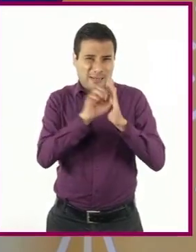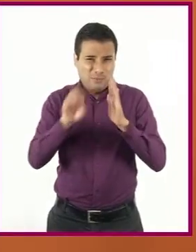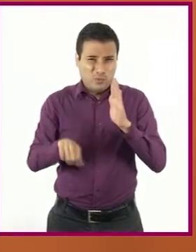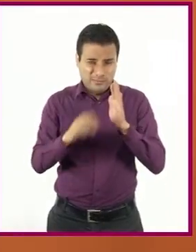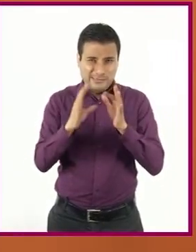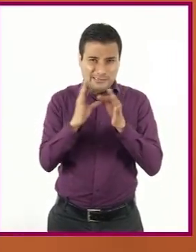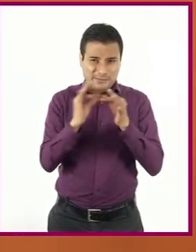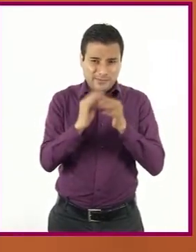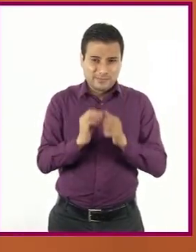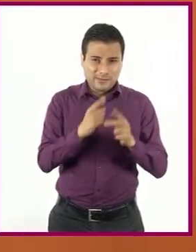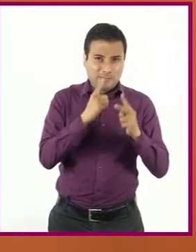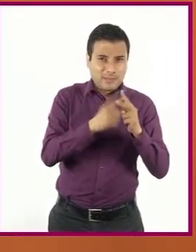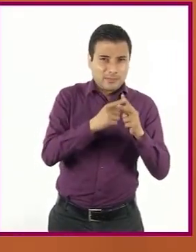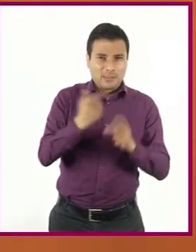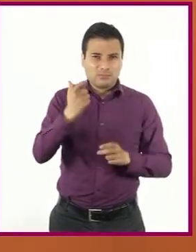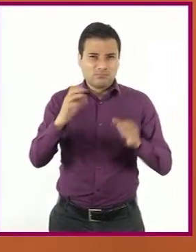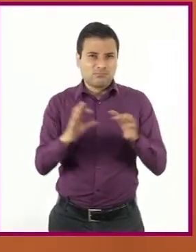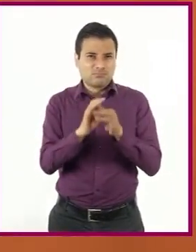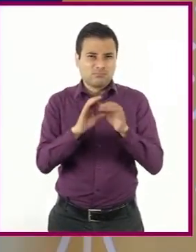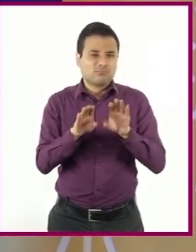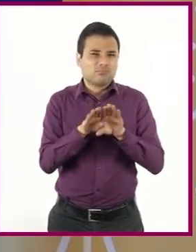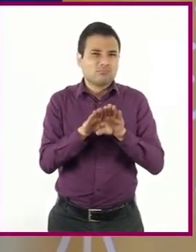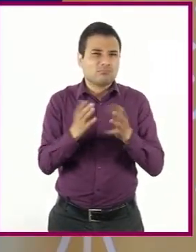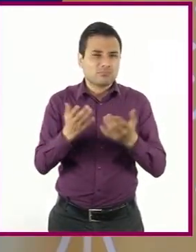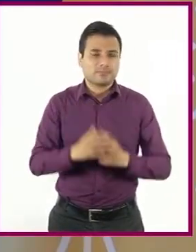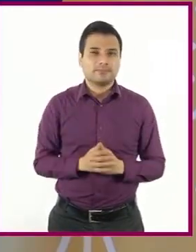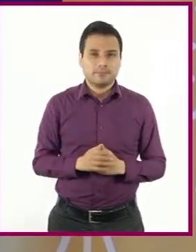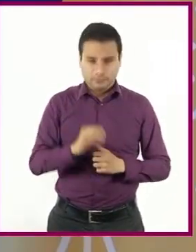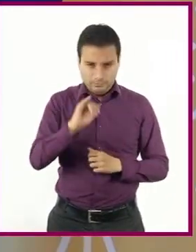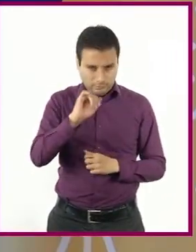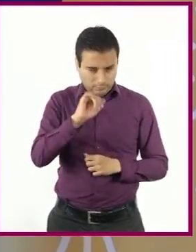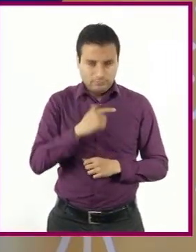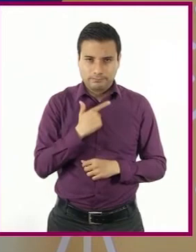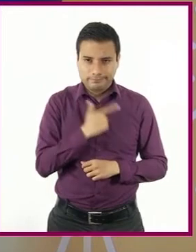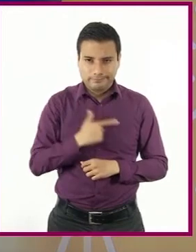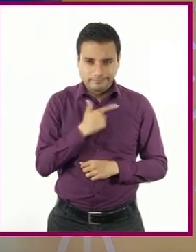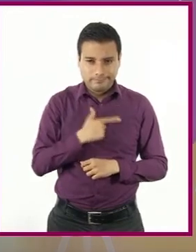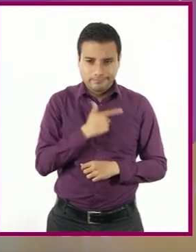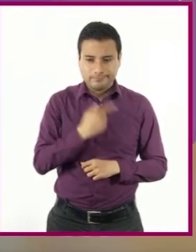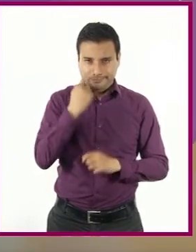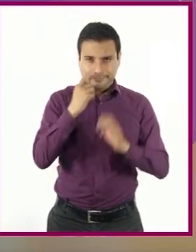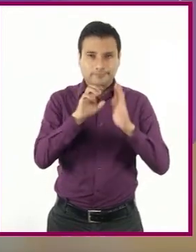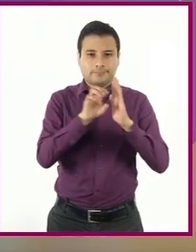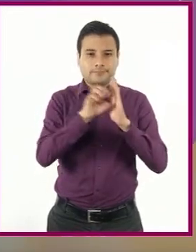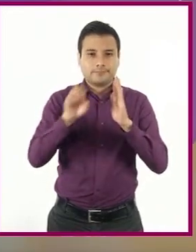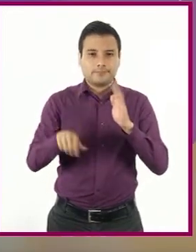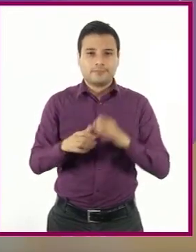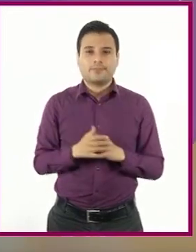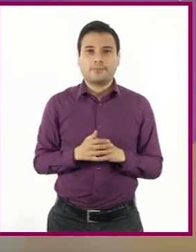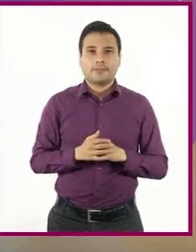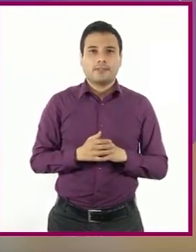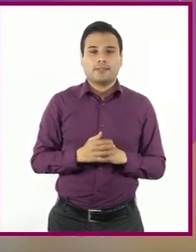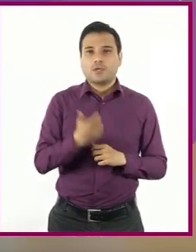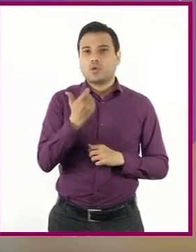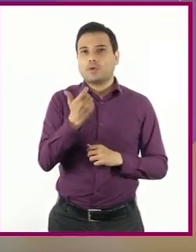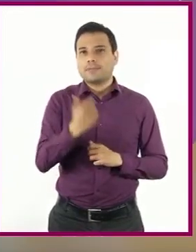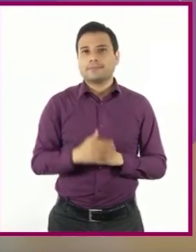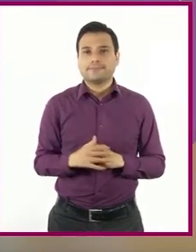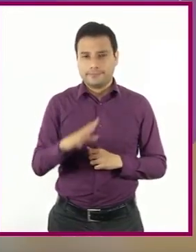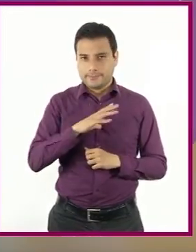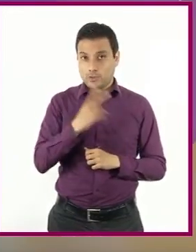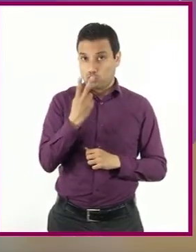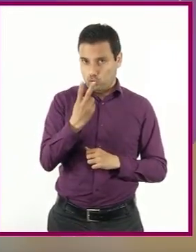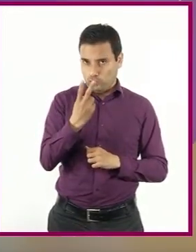la relación de las matemáticas y la economía? Sí, claro. Consideremos que la ciencia económica se divide en